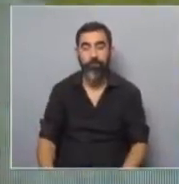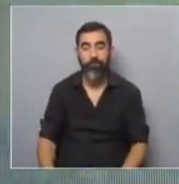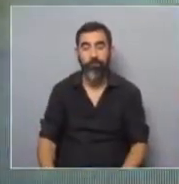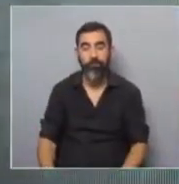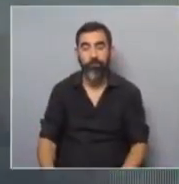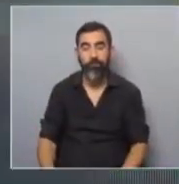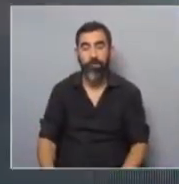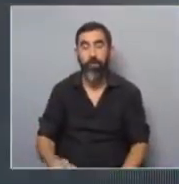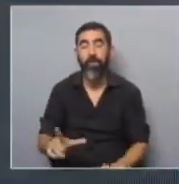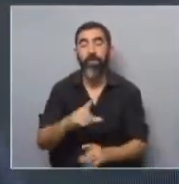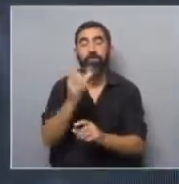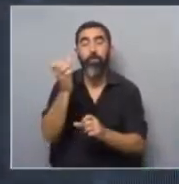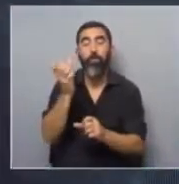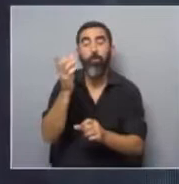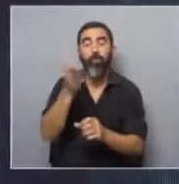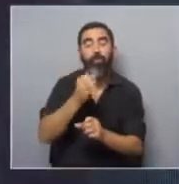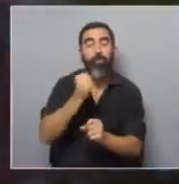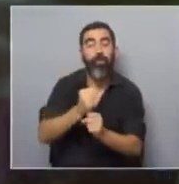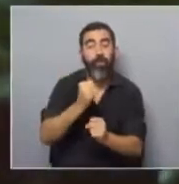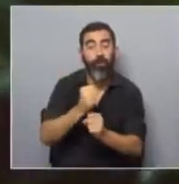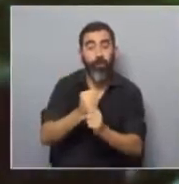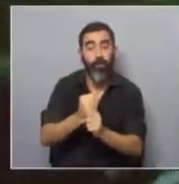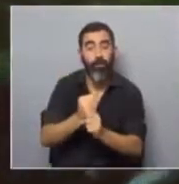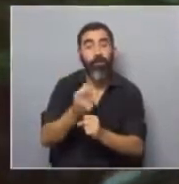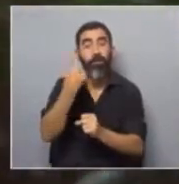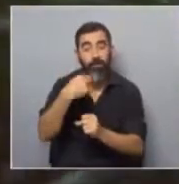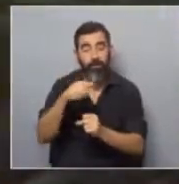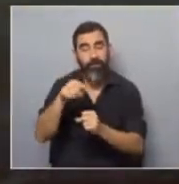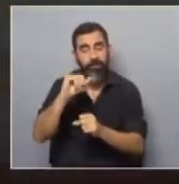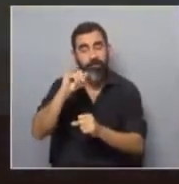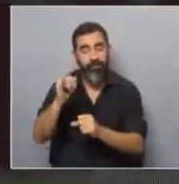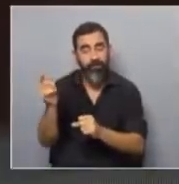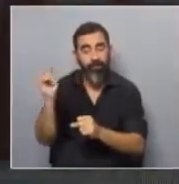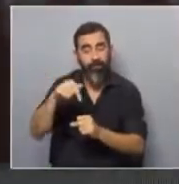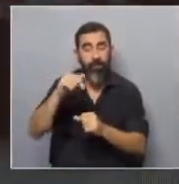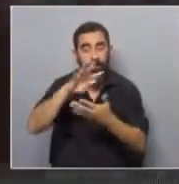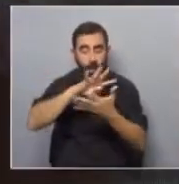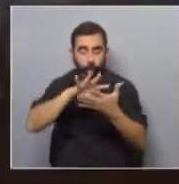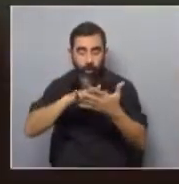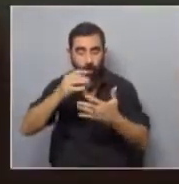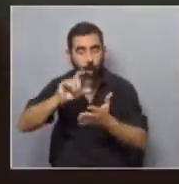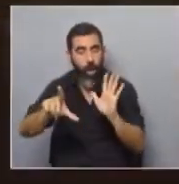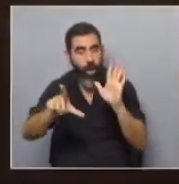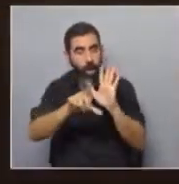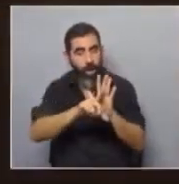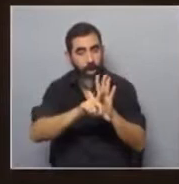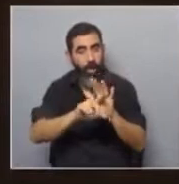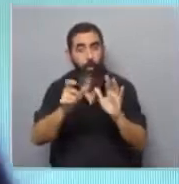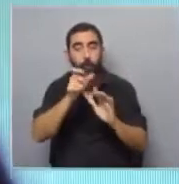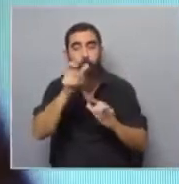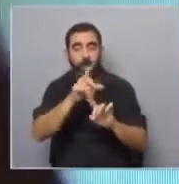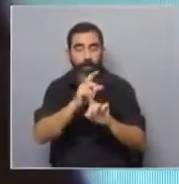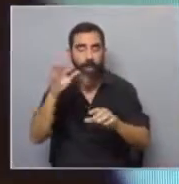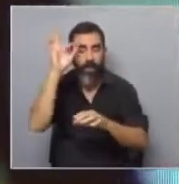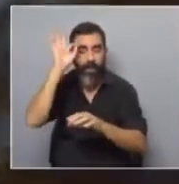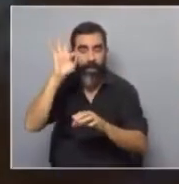el full time. Claro, claro. Y entonces se introduce en los textos legales no la palabra full time,